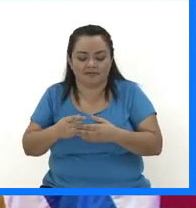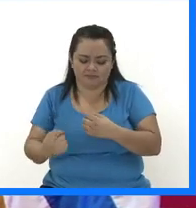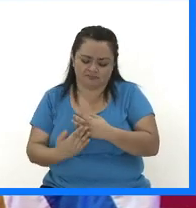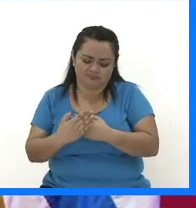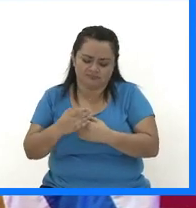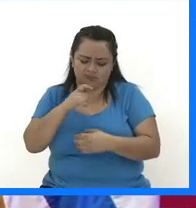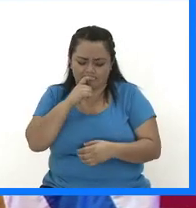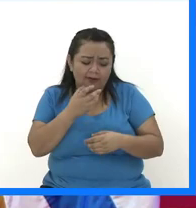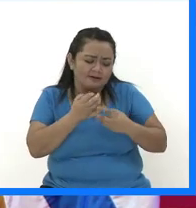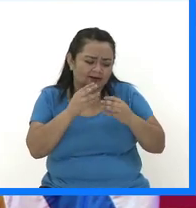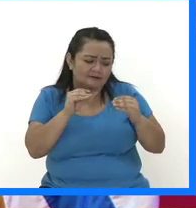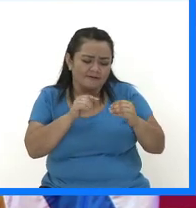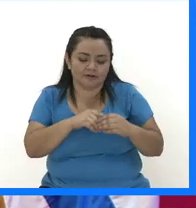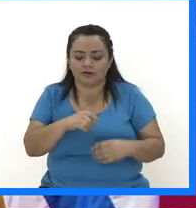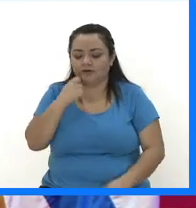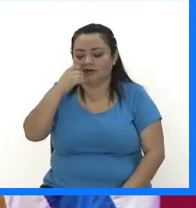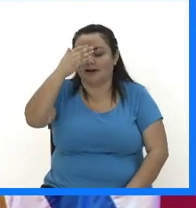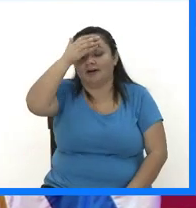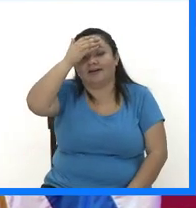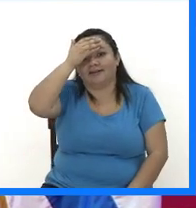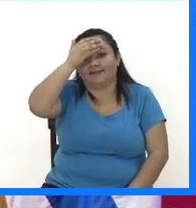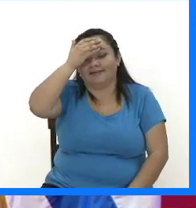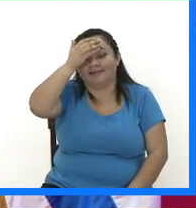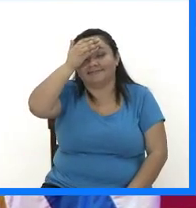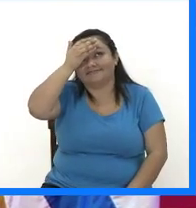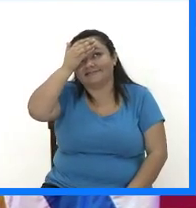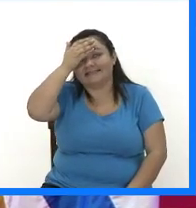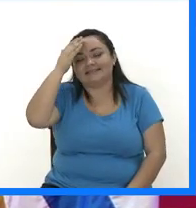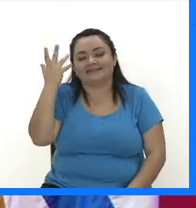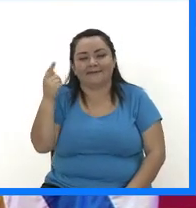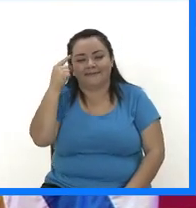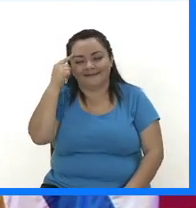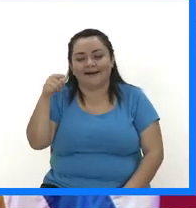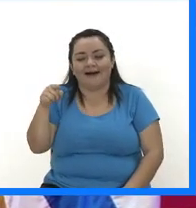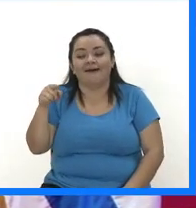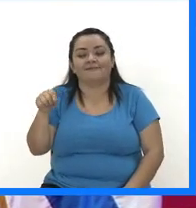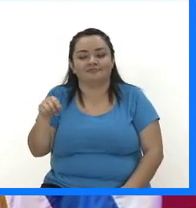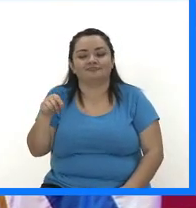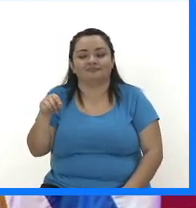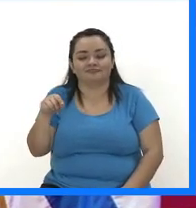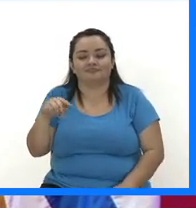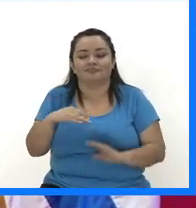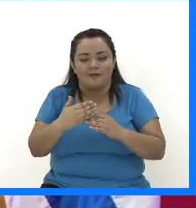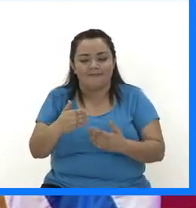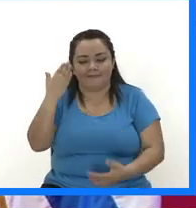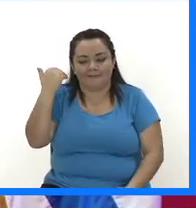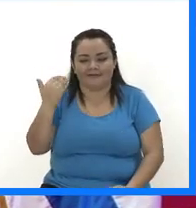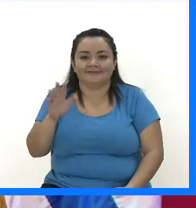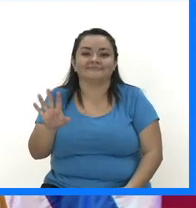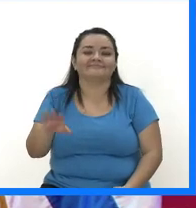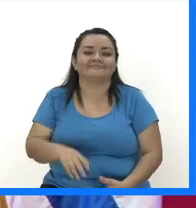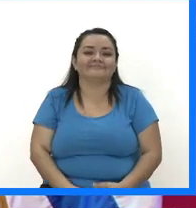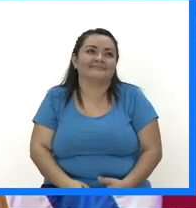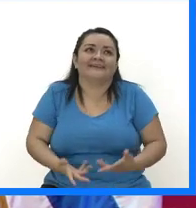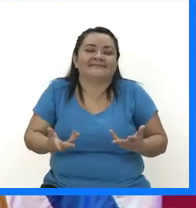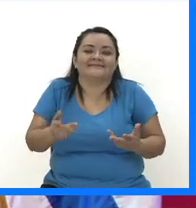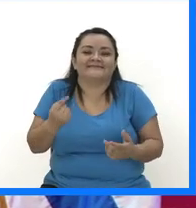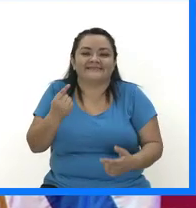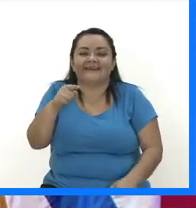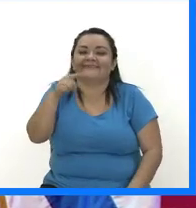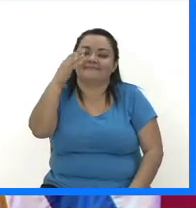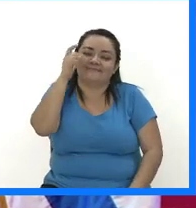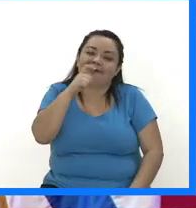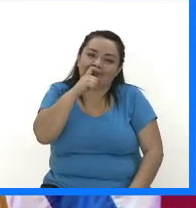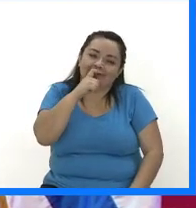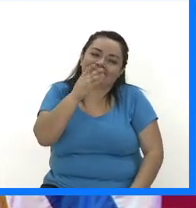quizás voy a ser abuelo de su cielo de alabanza quizá el primero cuanto